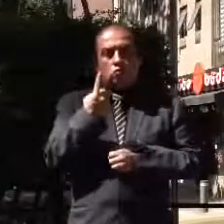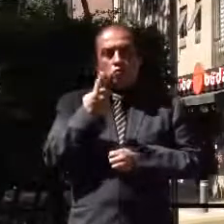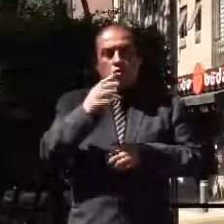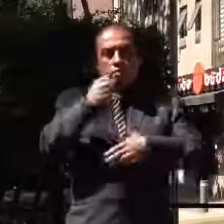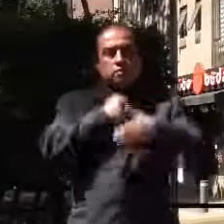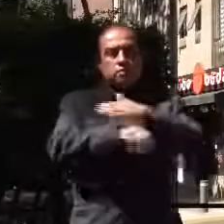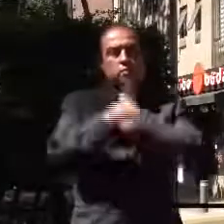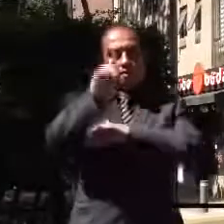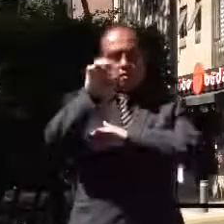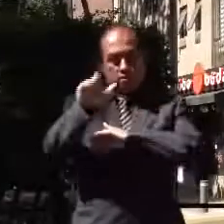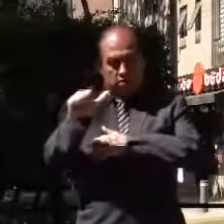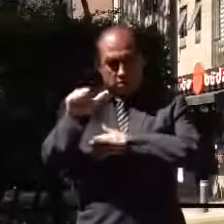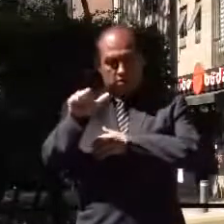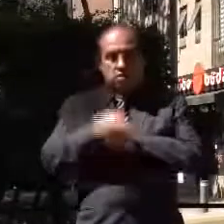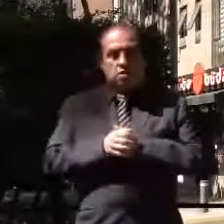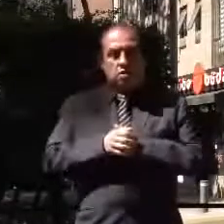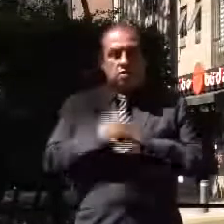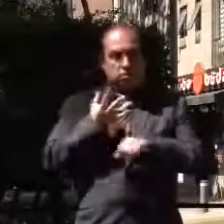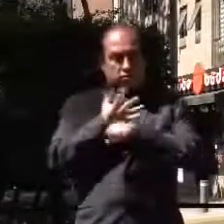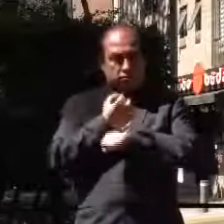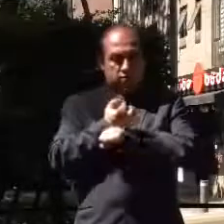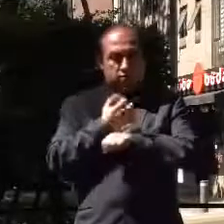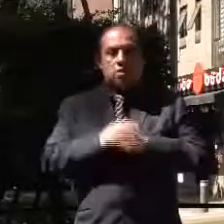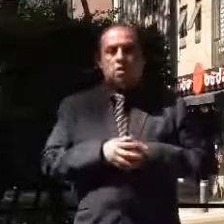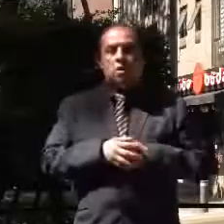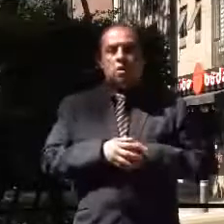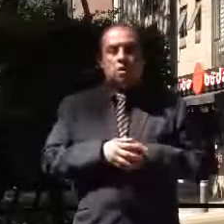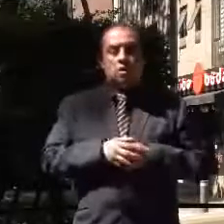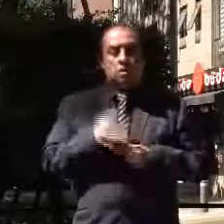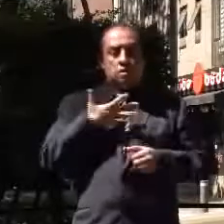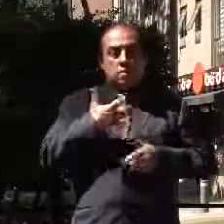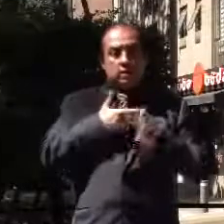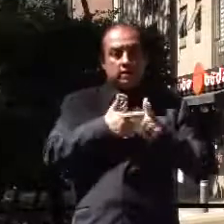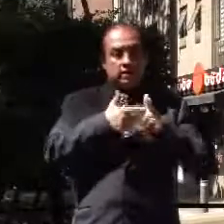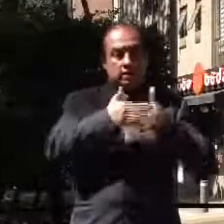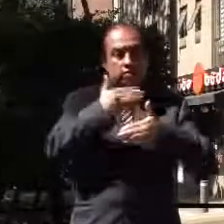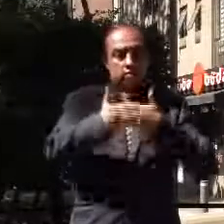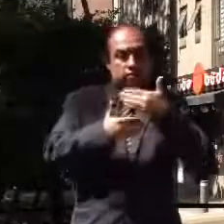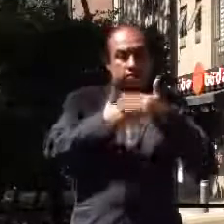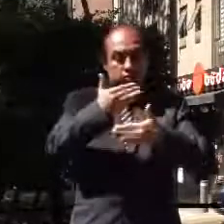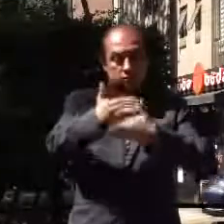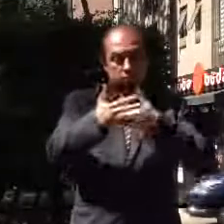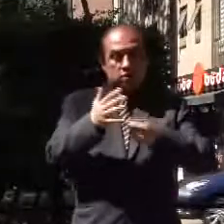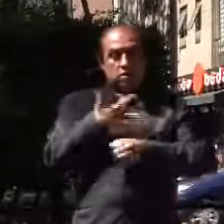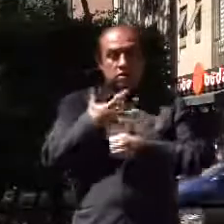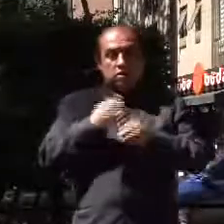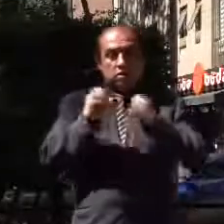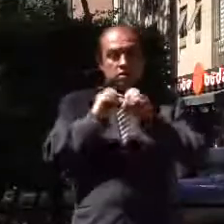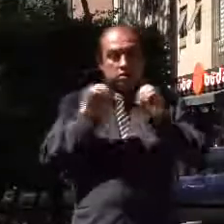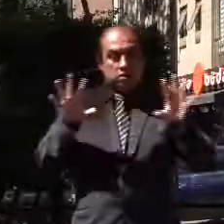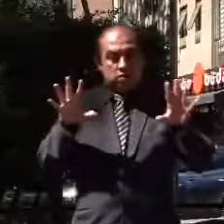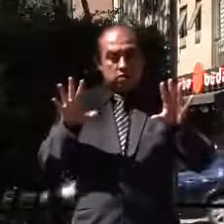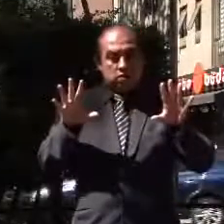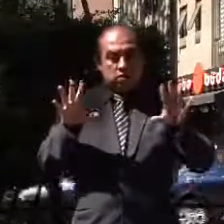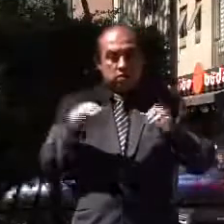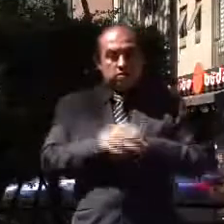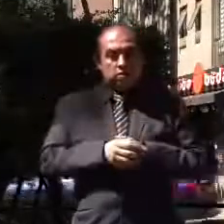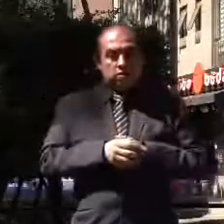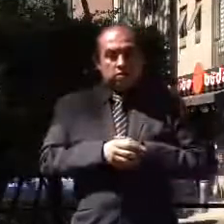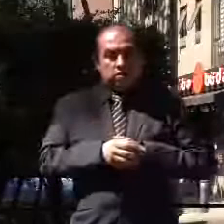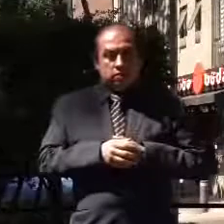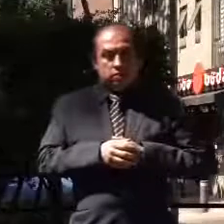DEA, entiendo, tiene que seguir pues su proceso y tiene que aclararse y informarse realmente